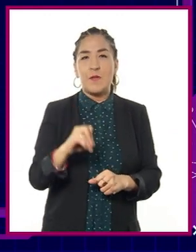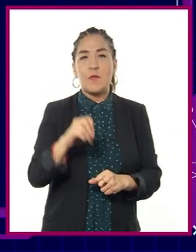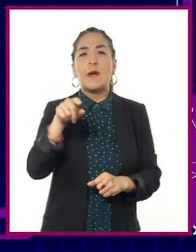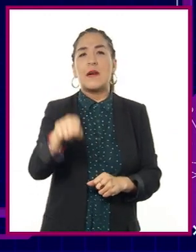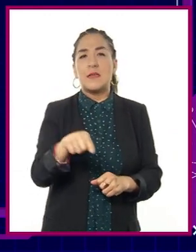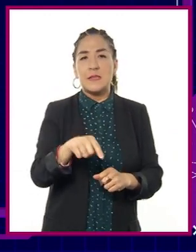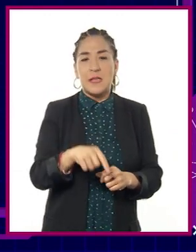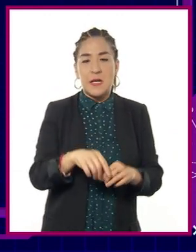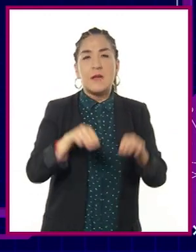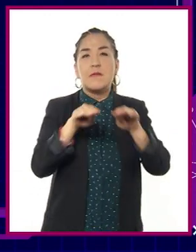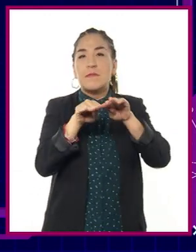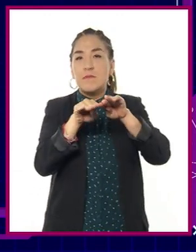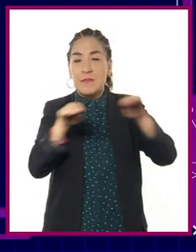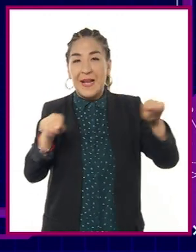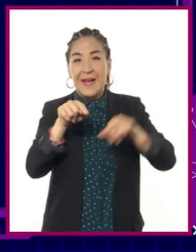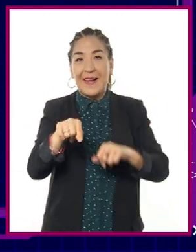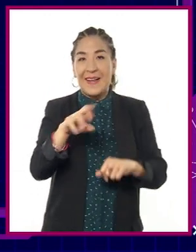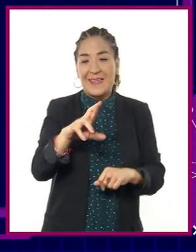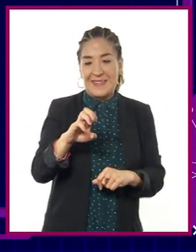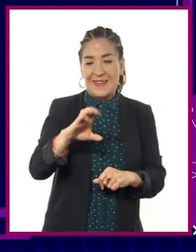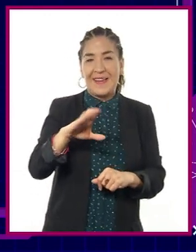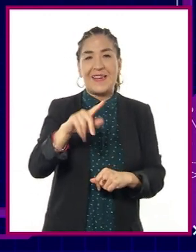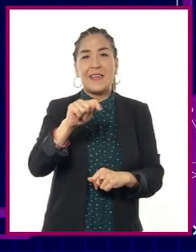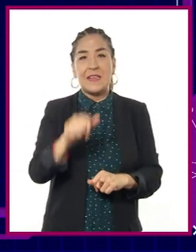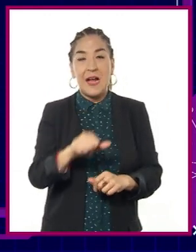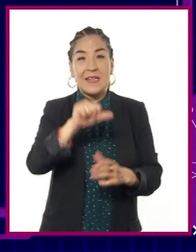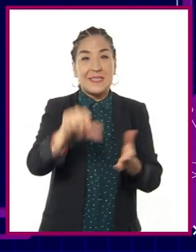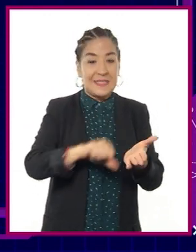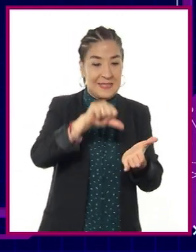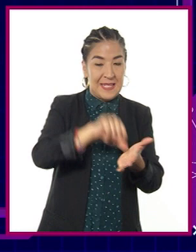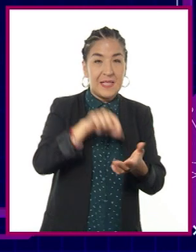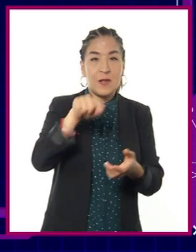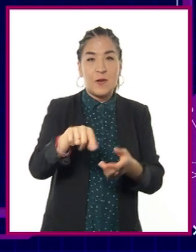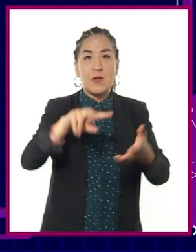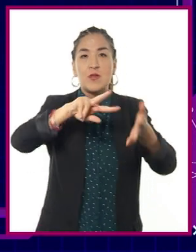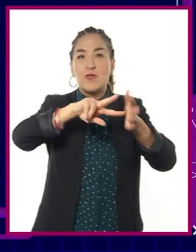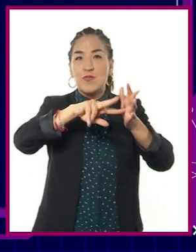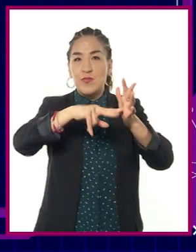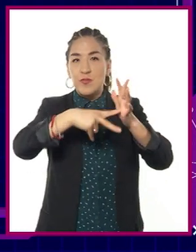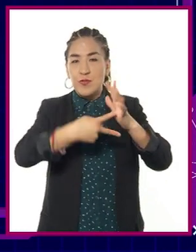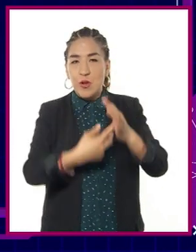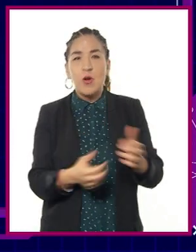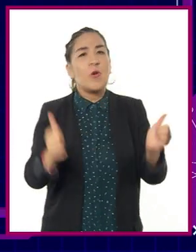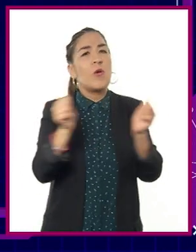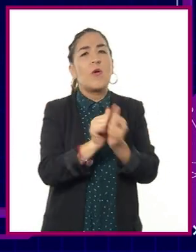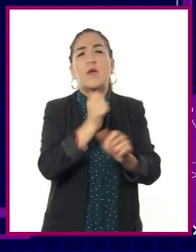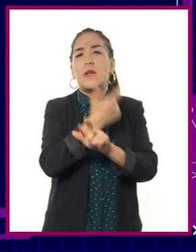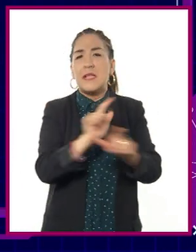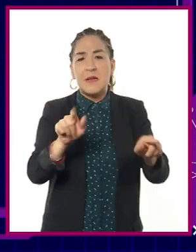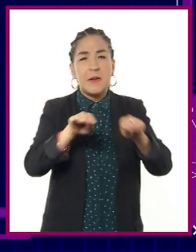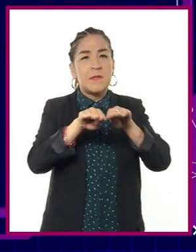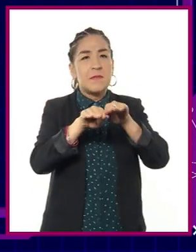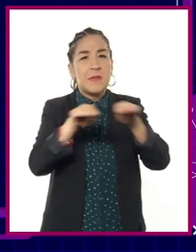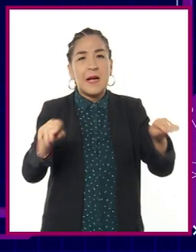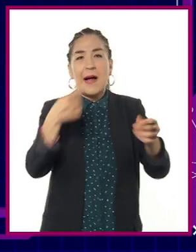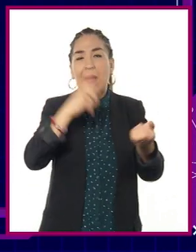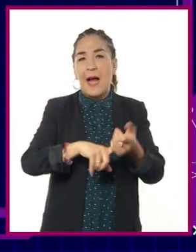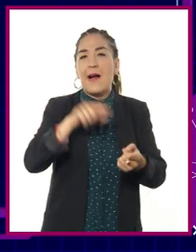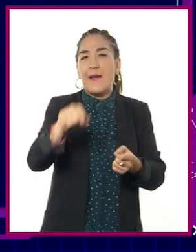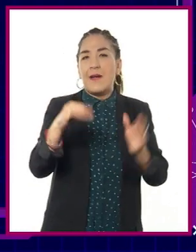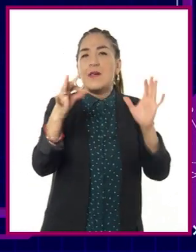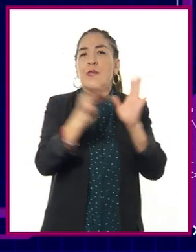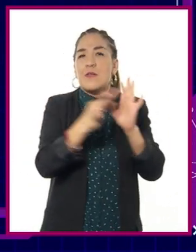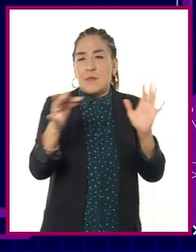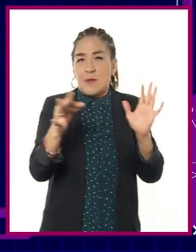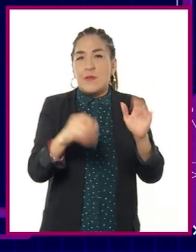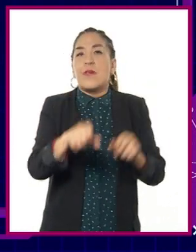el segmento de recta que une el centro de la circunferencia con cualquiera de sus puntos